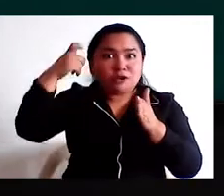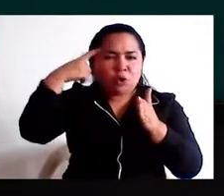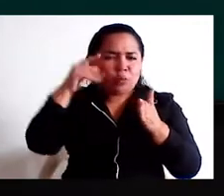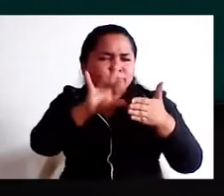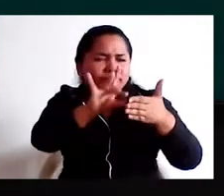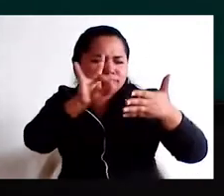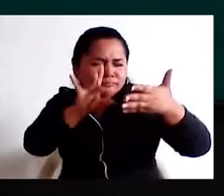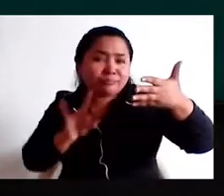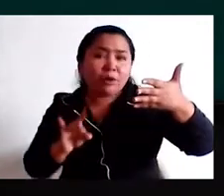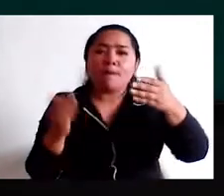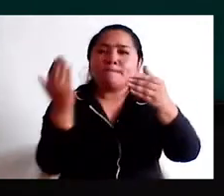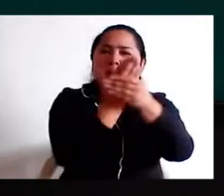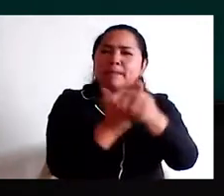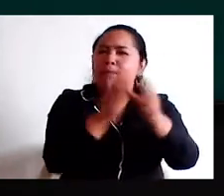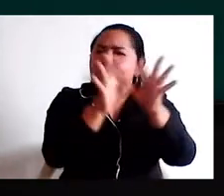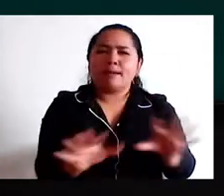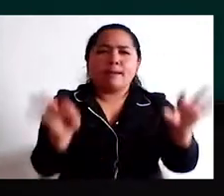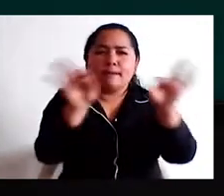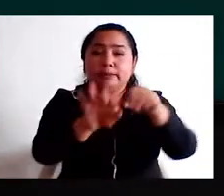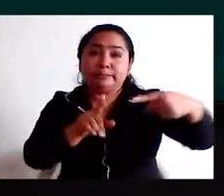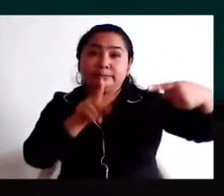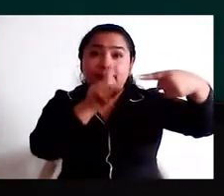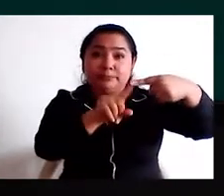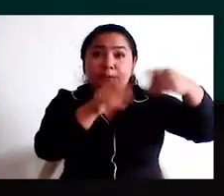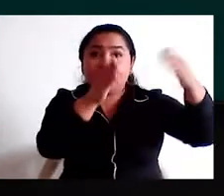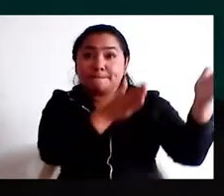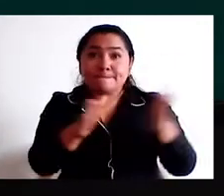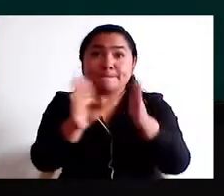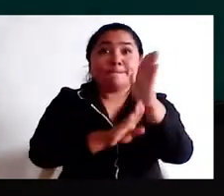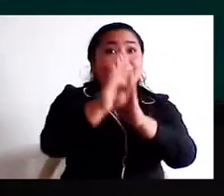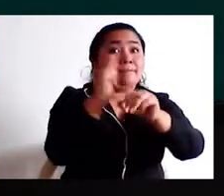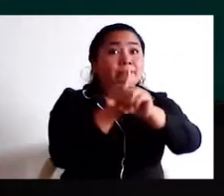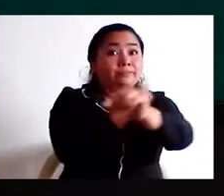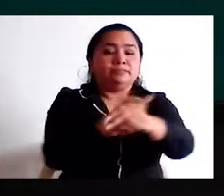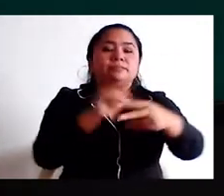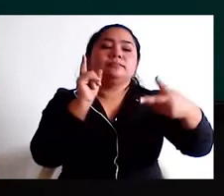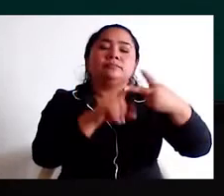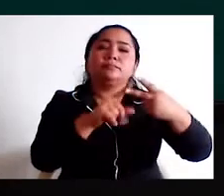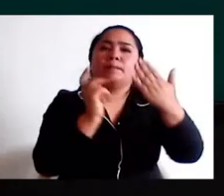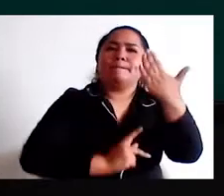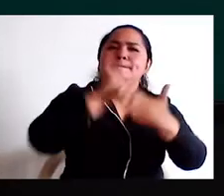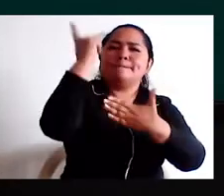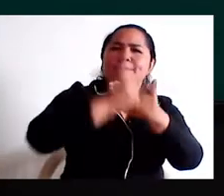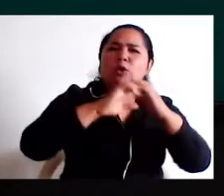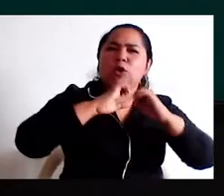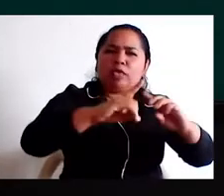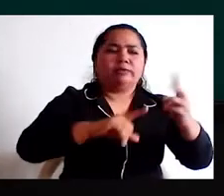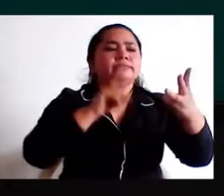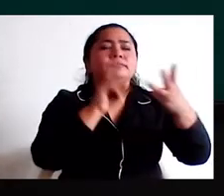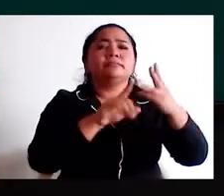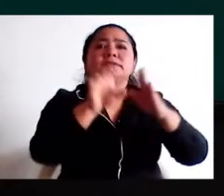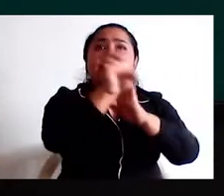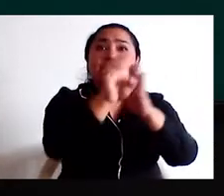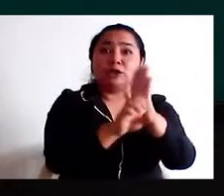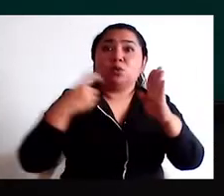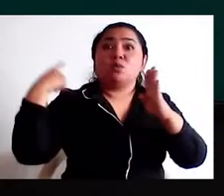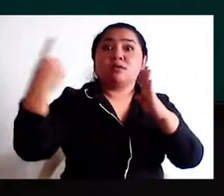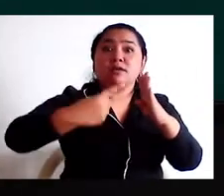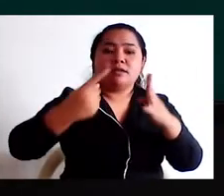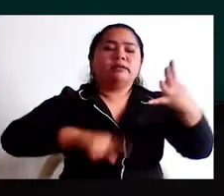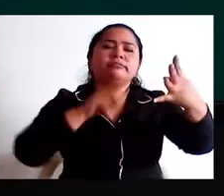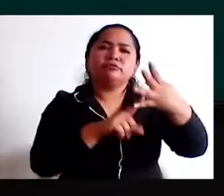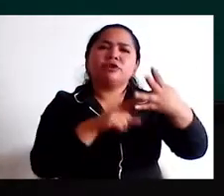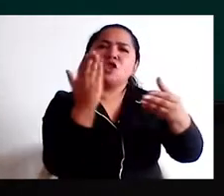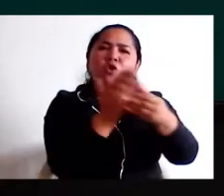toma como fundamento cuatro grandes documentos el plan de desarrollo institucional el proyecto educativo el estatuto